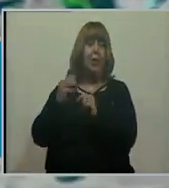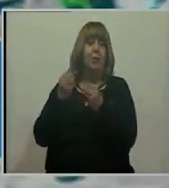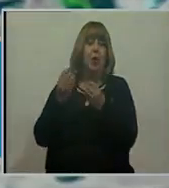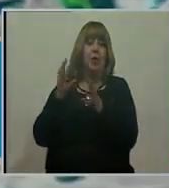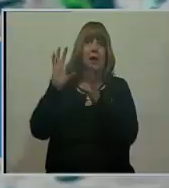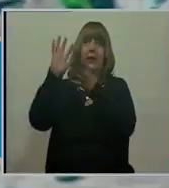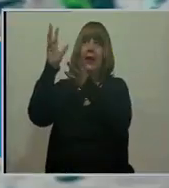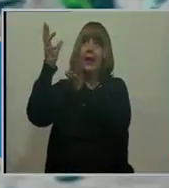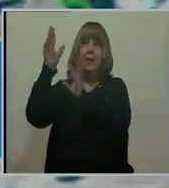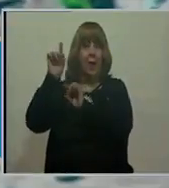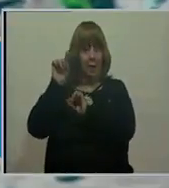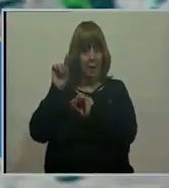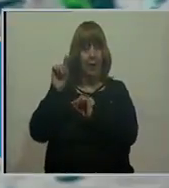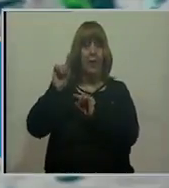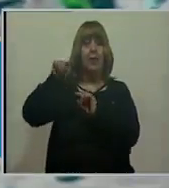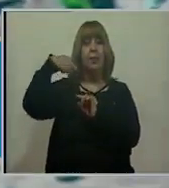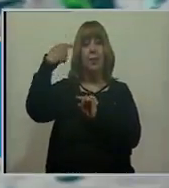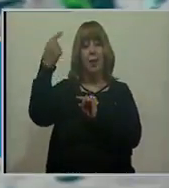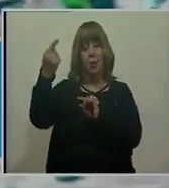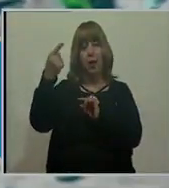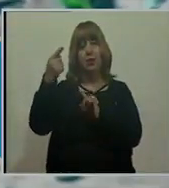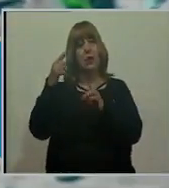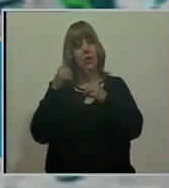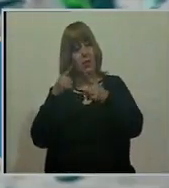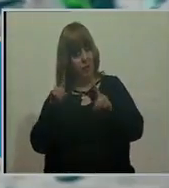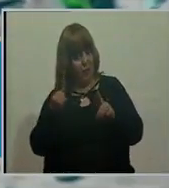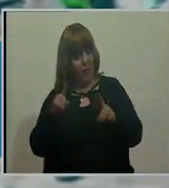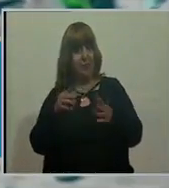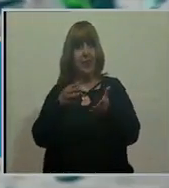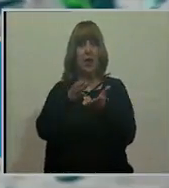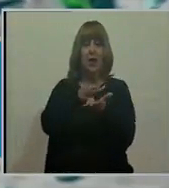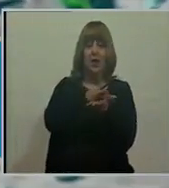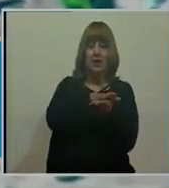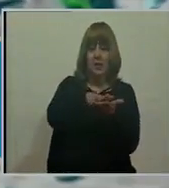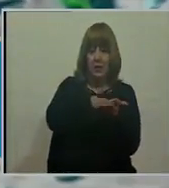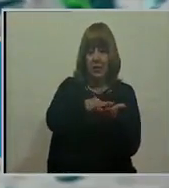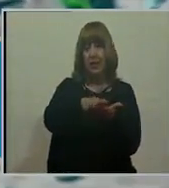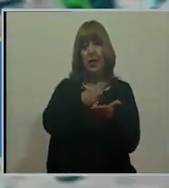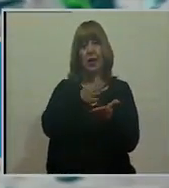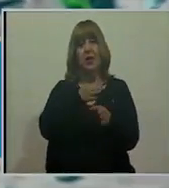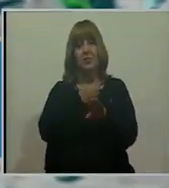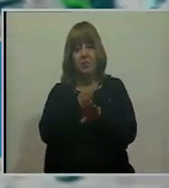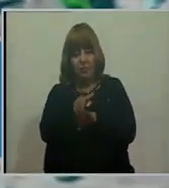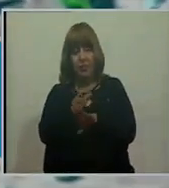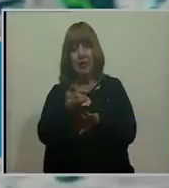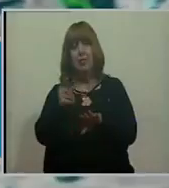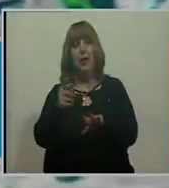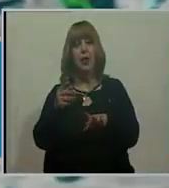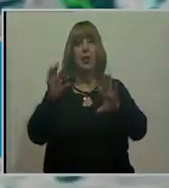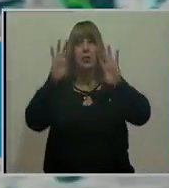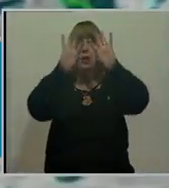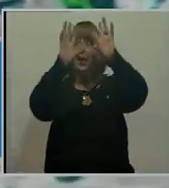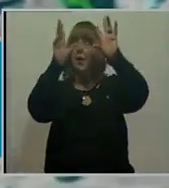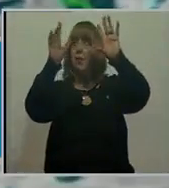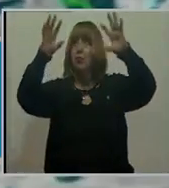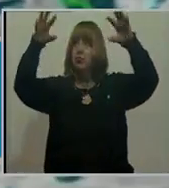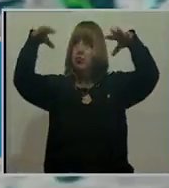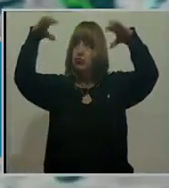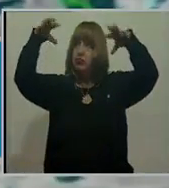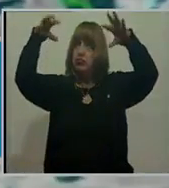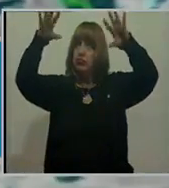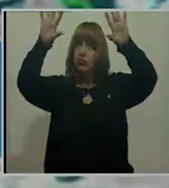vista meteorológico. Después, la parte logística es otra cosa, pero desde el punto de vista meteorológico va a terminar rápido ese temporal en la